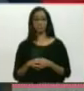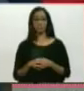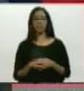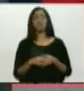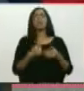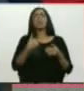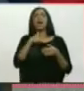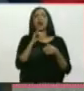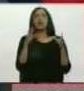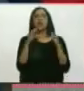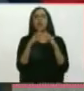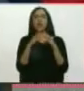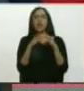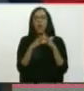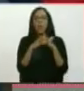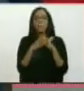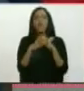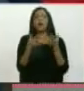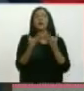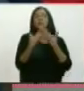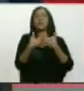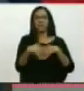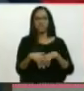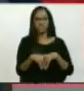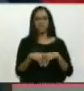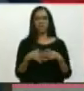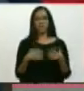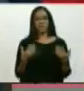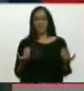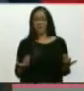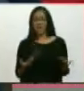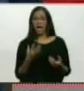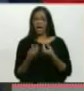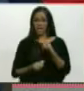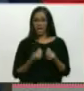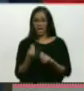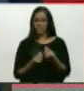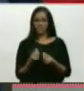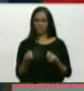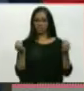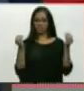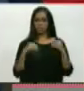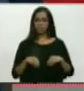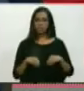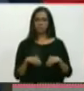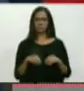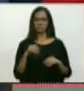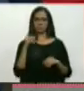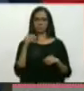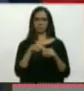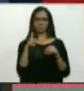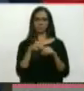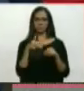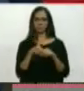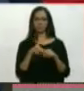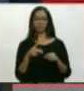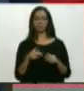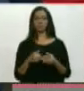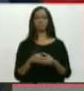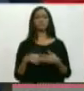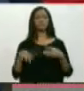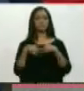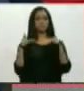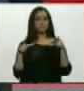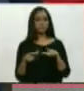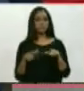hay un sector empresarial que ha hecho negocios, que hizo negocios con PDVSA en un momento, en la gestión de